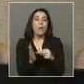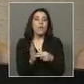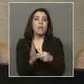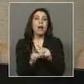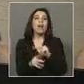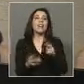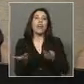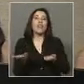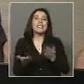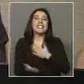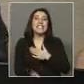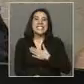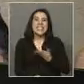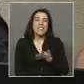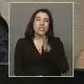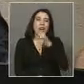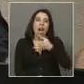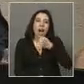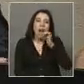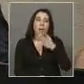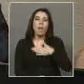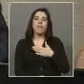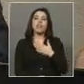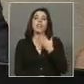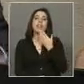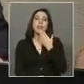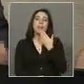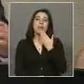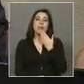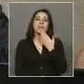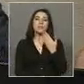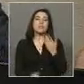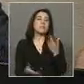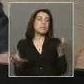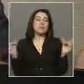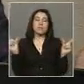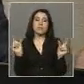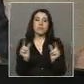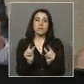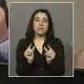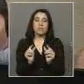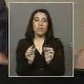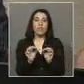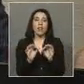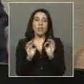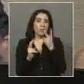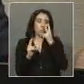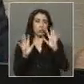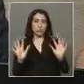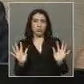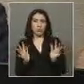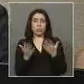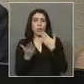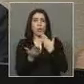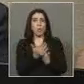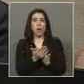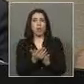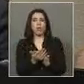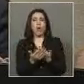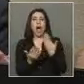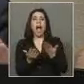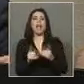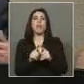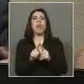los servicios, y, por otro lado, la precarización absoluta, verdaderamente conmovedora, cuando se generan ciertos